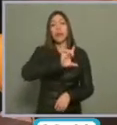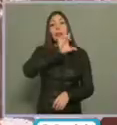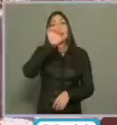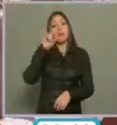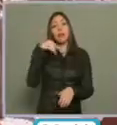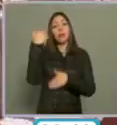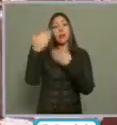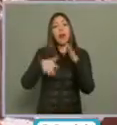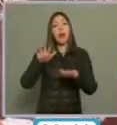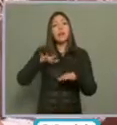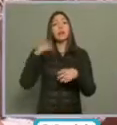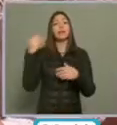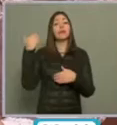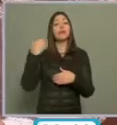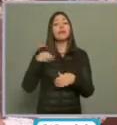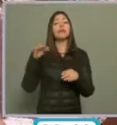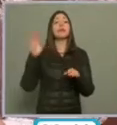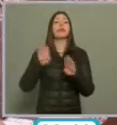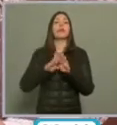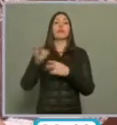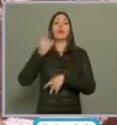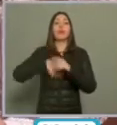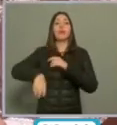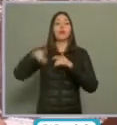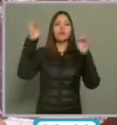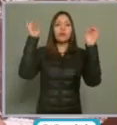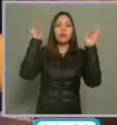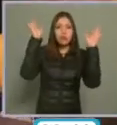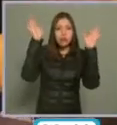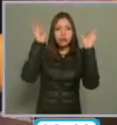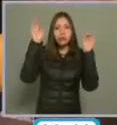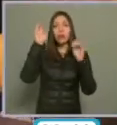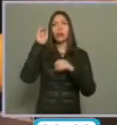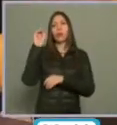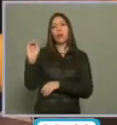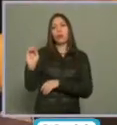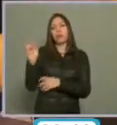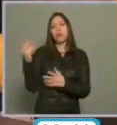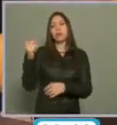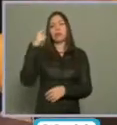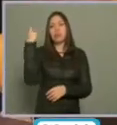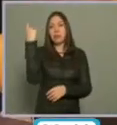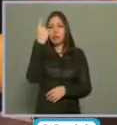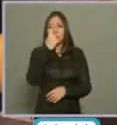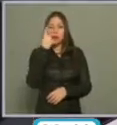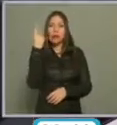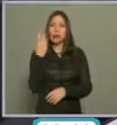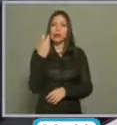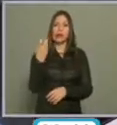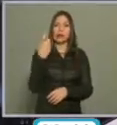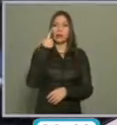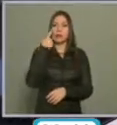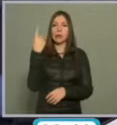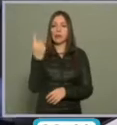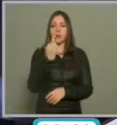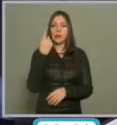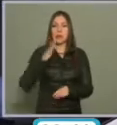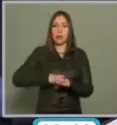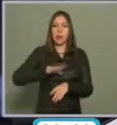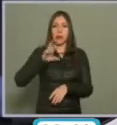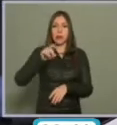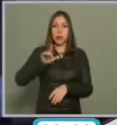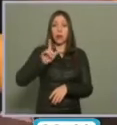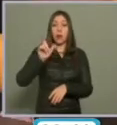pues dolor de cabeza, pero de pronto, esporádicamente. mareo, ¿no? Principalmente son como los síntomas más frecuentes. Ya que